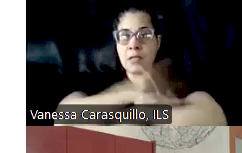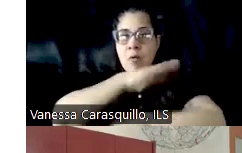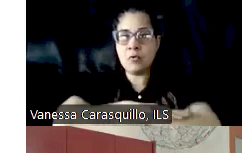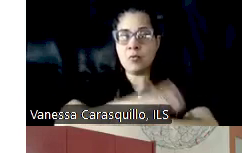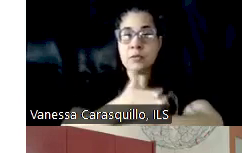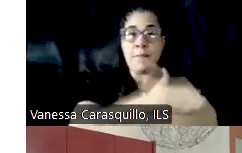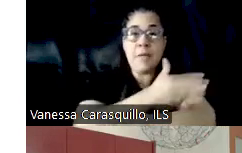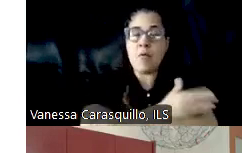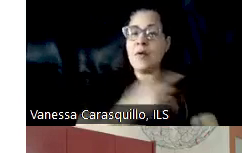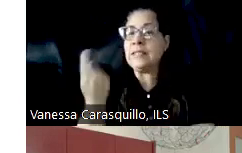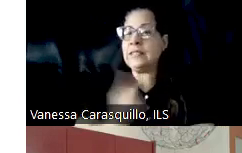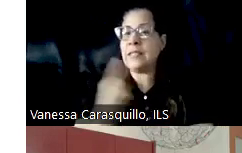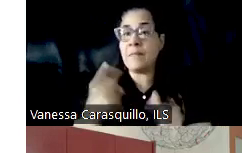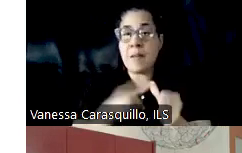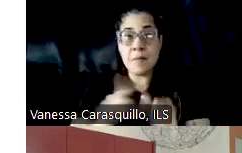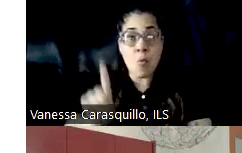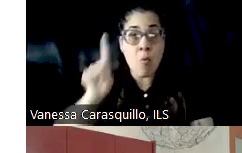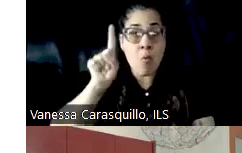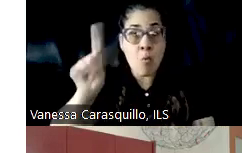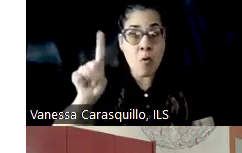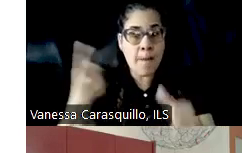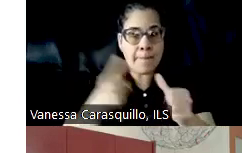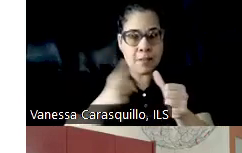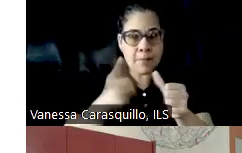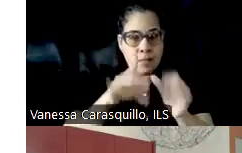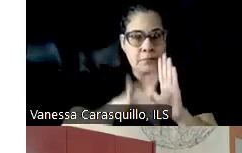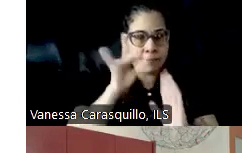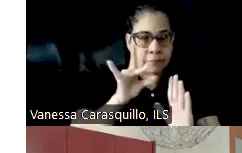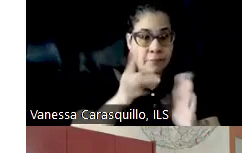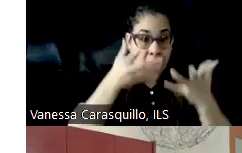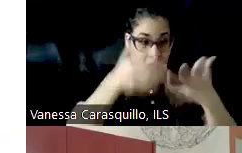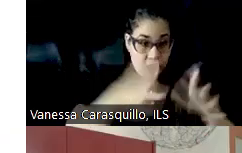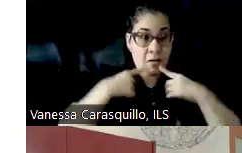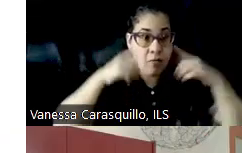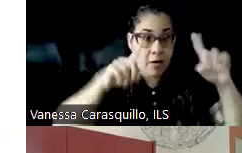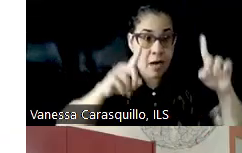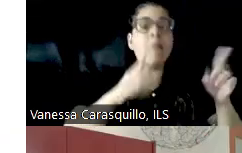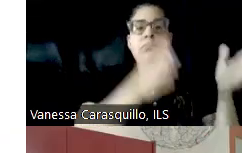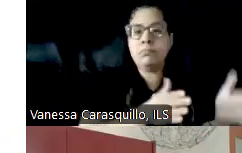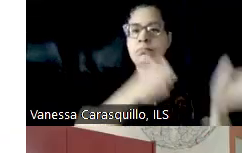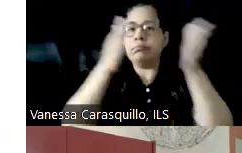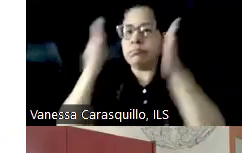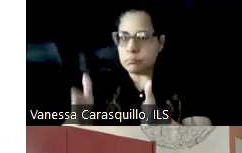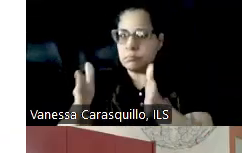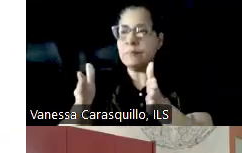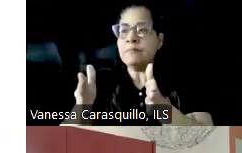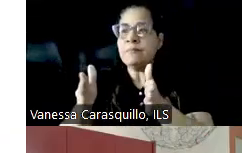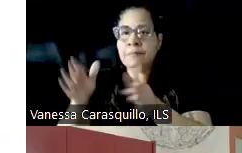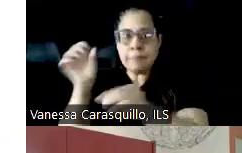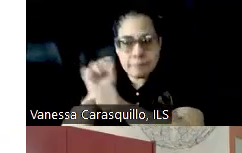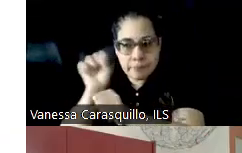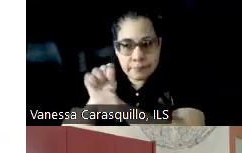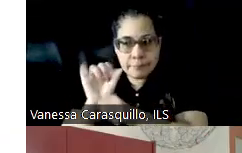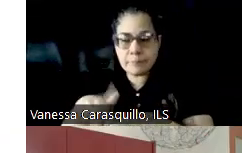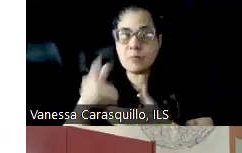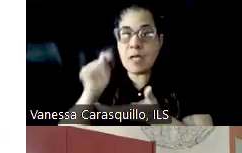escoger primero un elemento que vamos a modificar. Cuando logramos ese elemento, entonces pasamos al próximo. Así que es un tratamiento que se